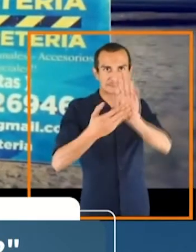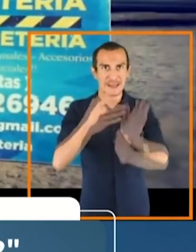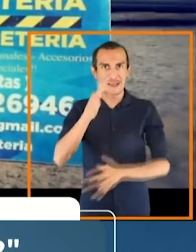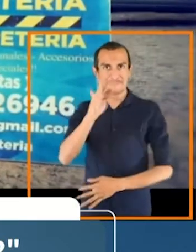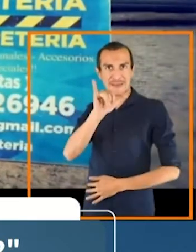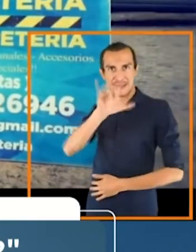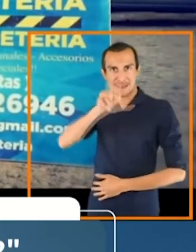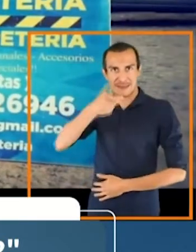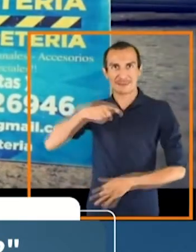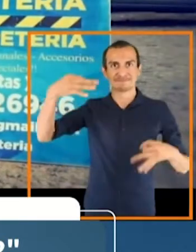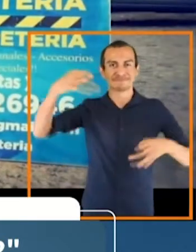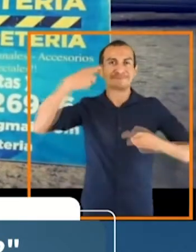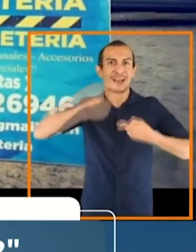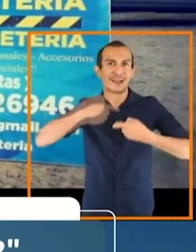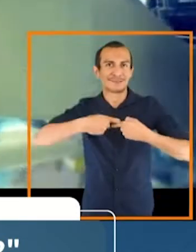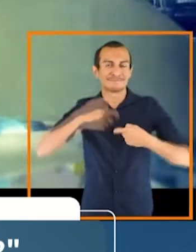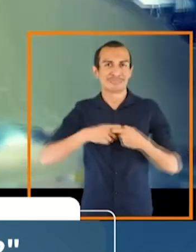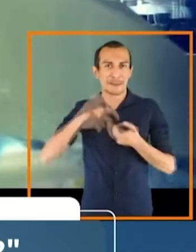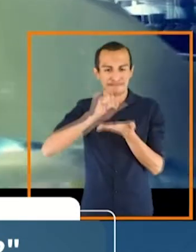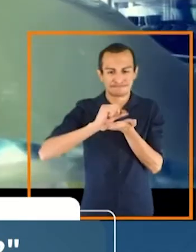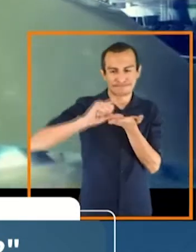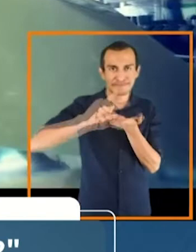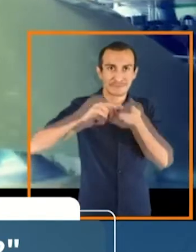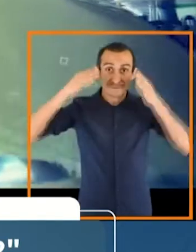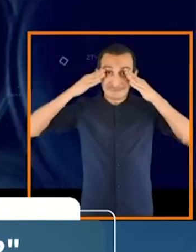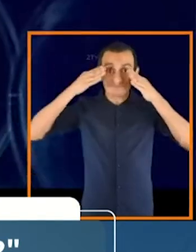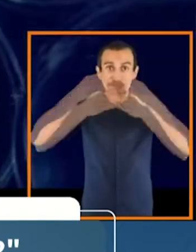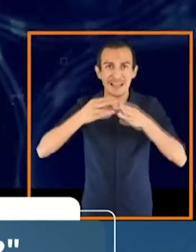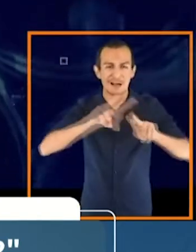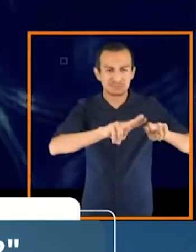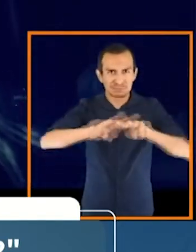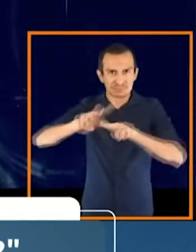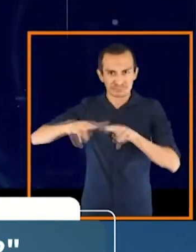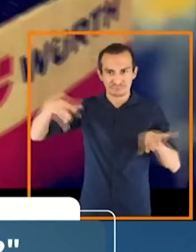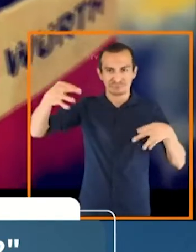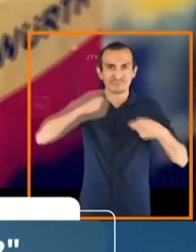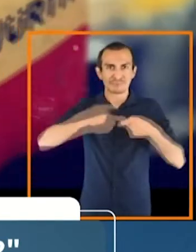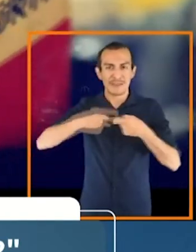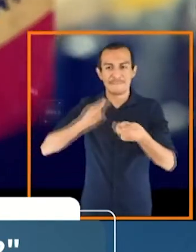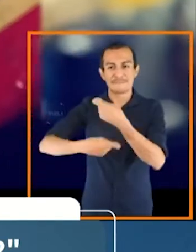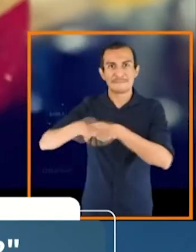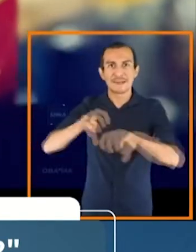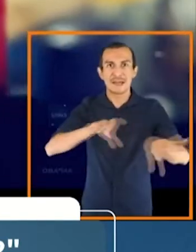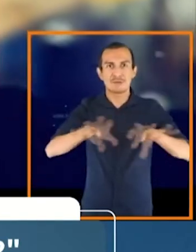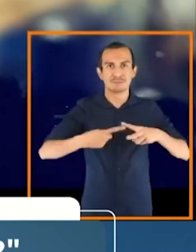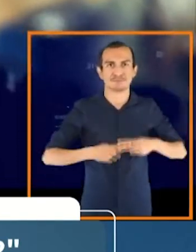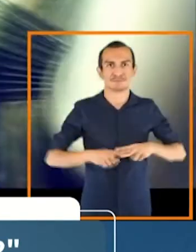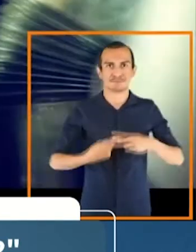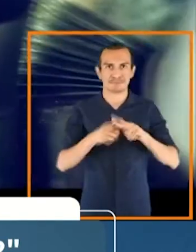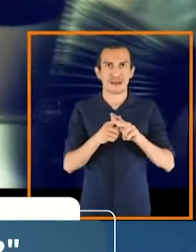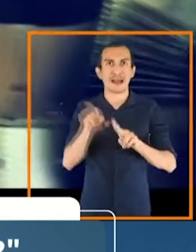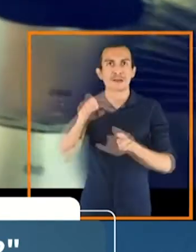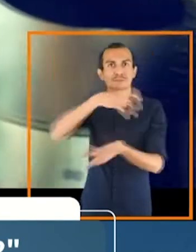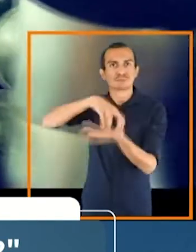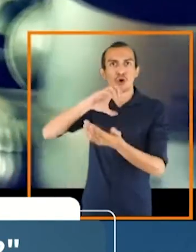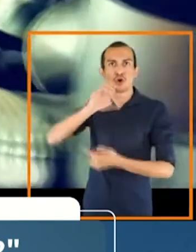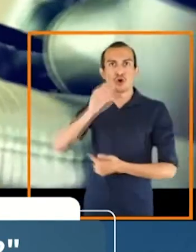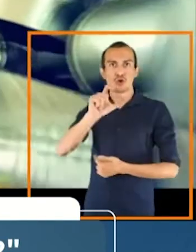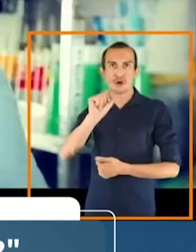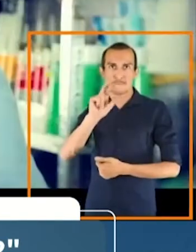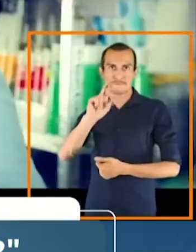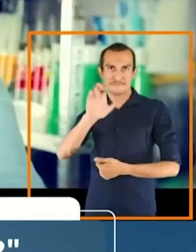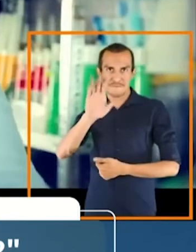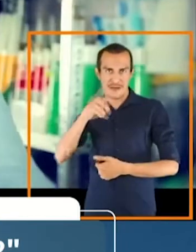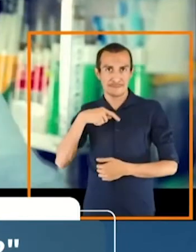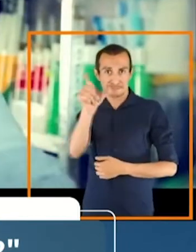sé si me entiende. Sí. Es decir, cuando decimos entonces formal, es que tiene que tener inicio de actividades. Eso es lo que